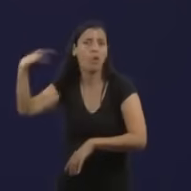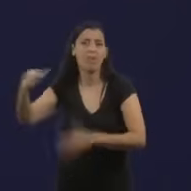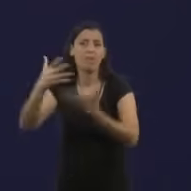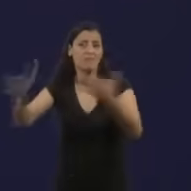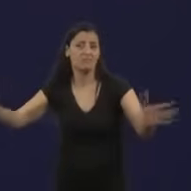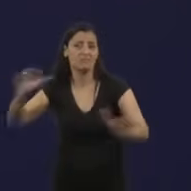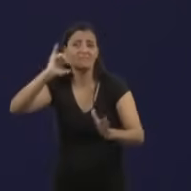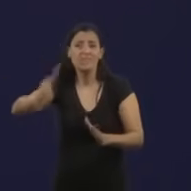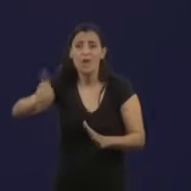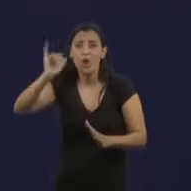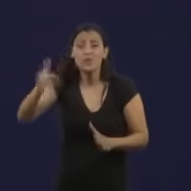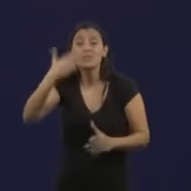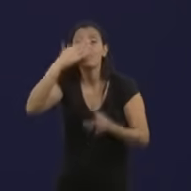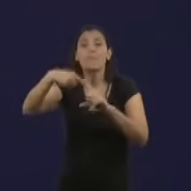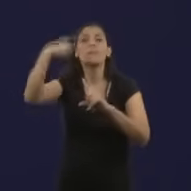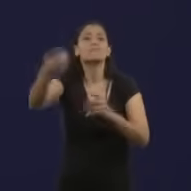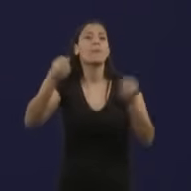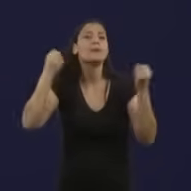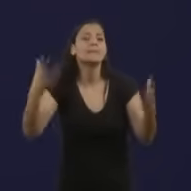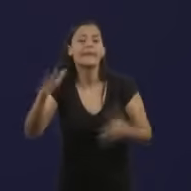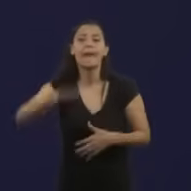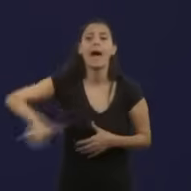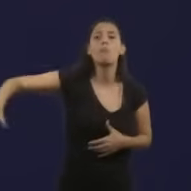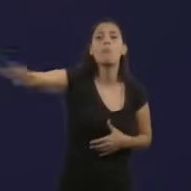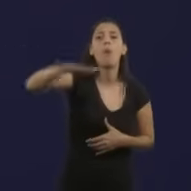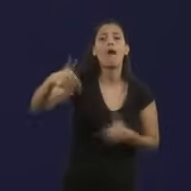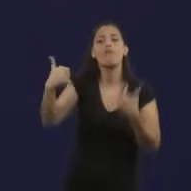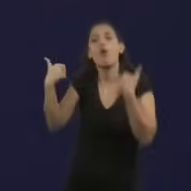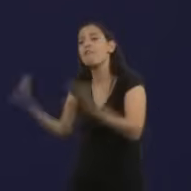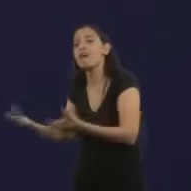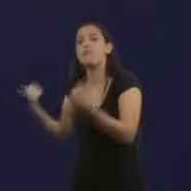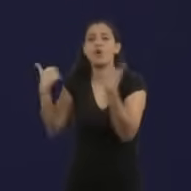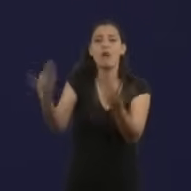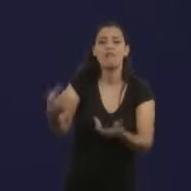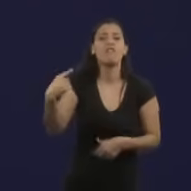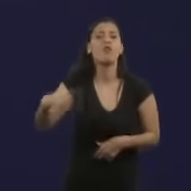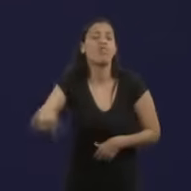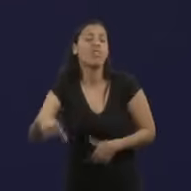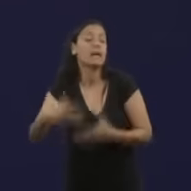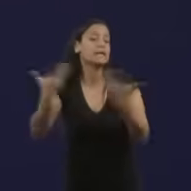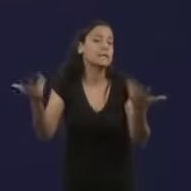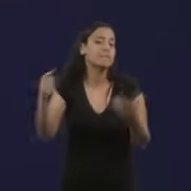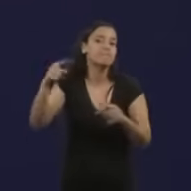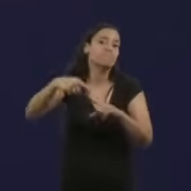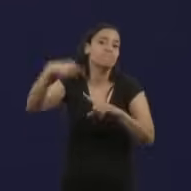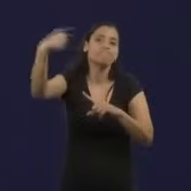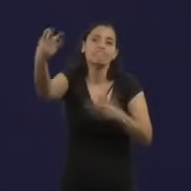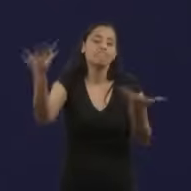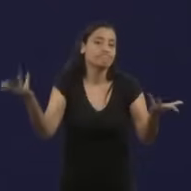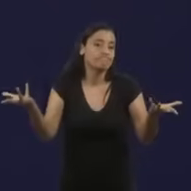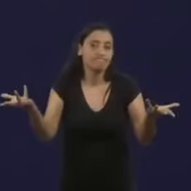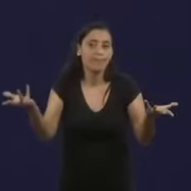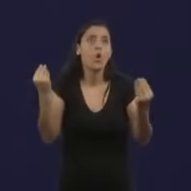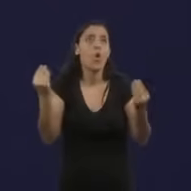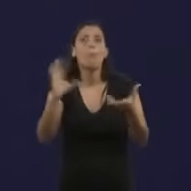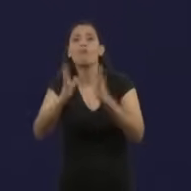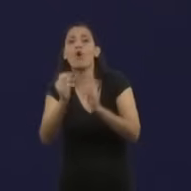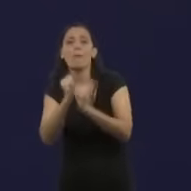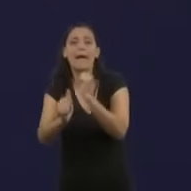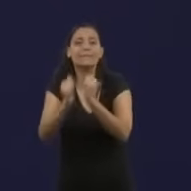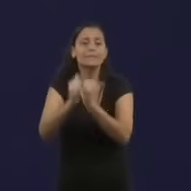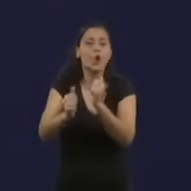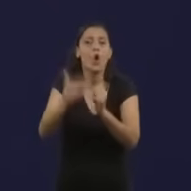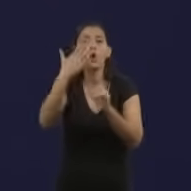Cómo se desenvuelvan los hechos qué decida el pueblo venezolano o cómo o cómo la historia